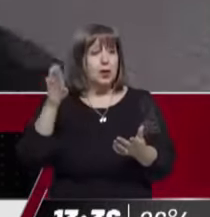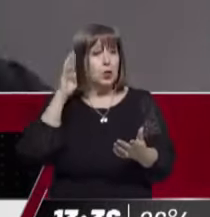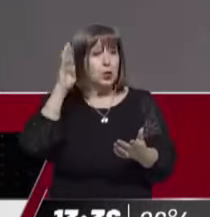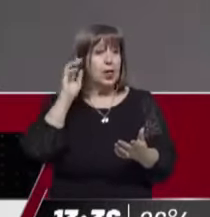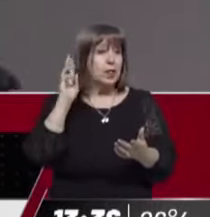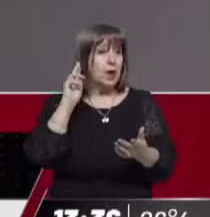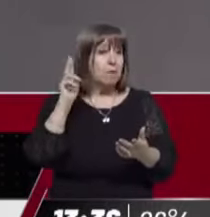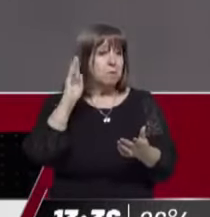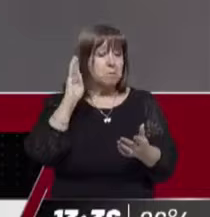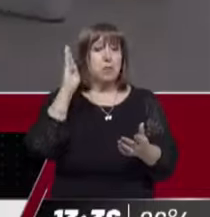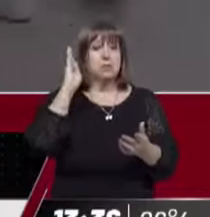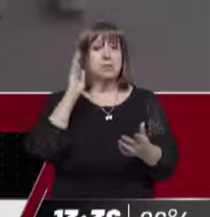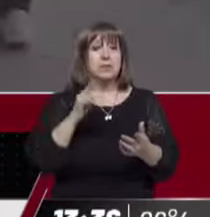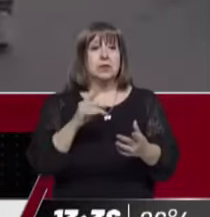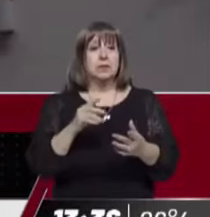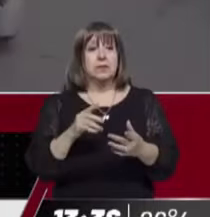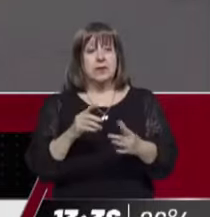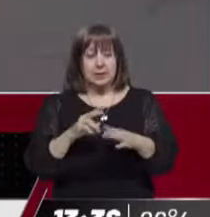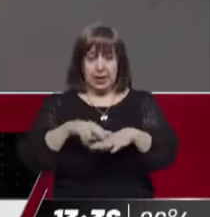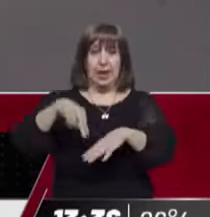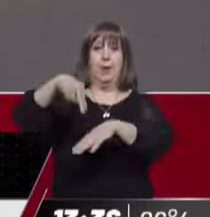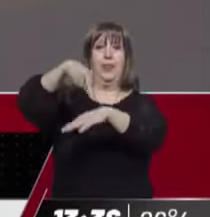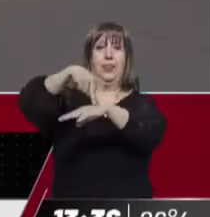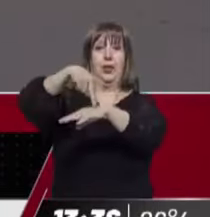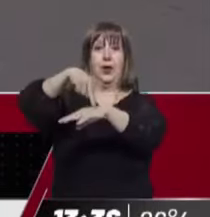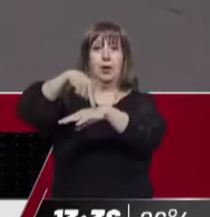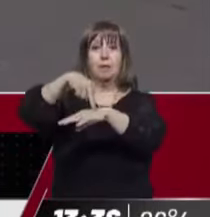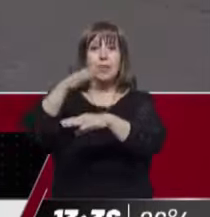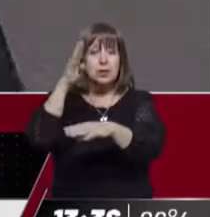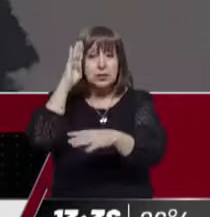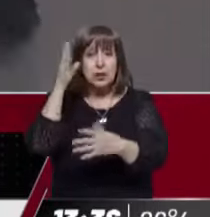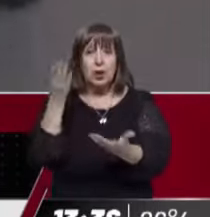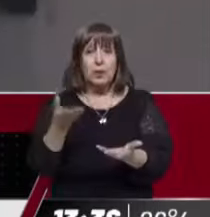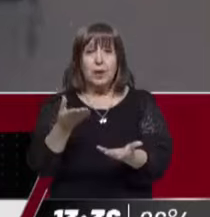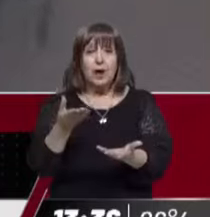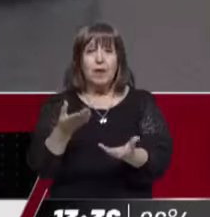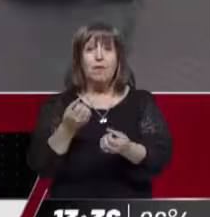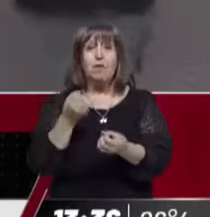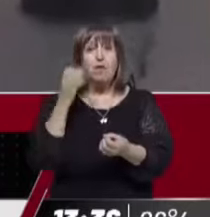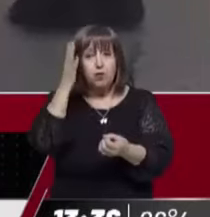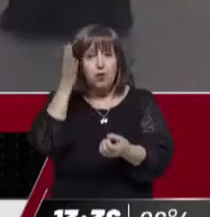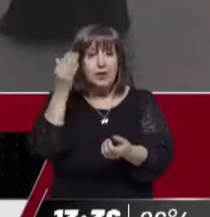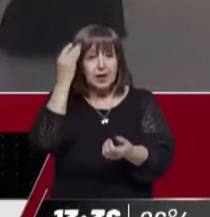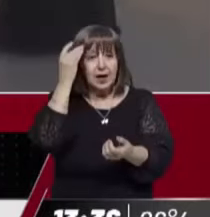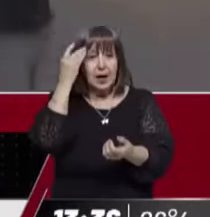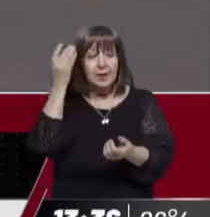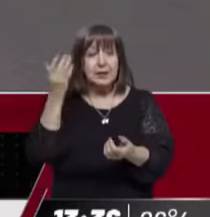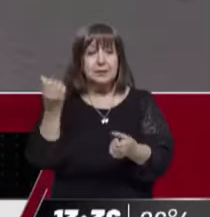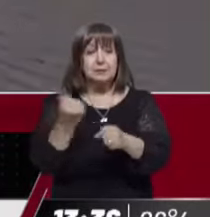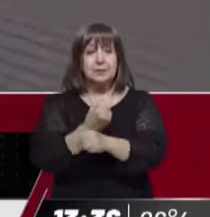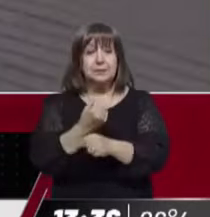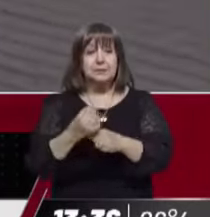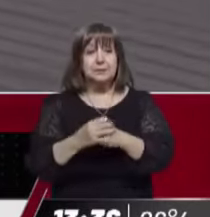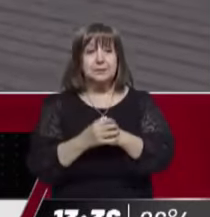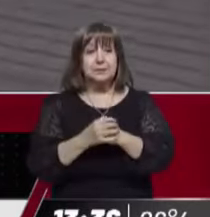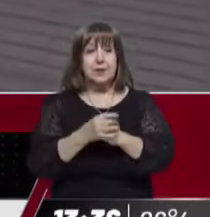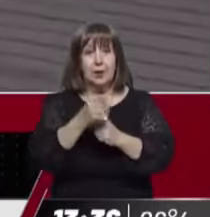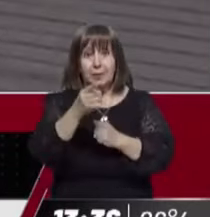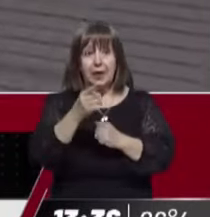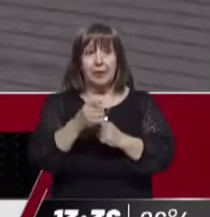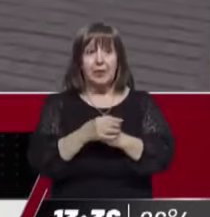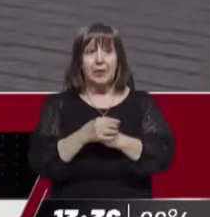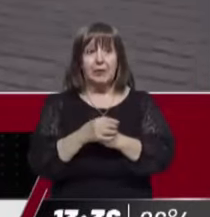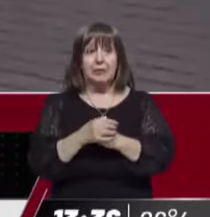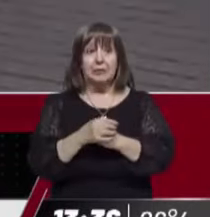causó. Afortunadamente no pasó a mayores, pero podría haber terminado una situación, la verdad que muy triste. Lo que sabemos ahora, estamos reunidos